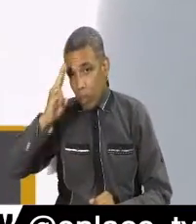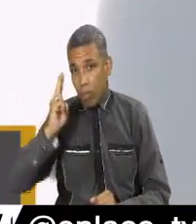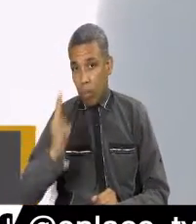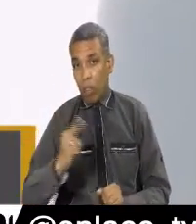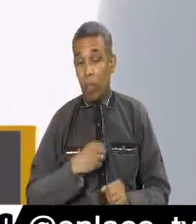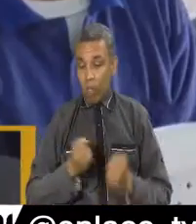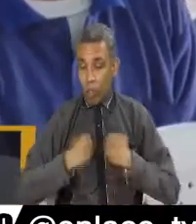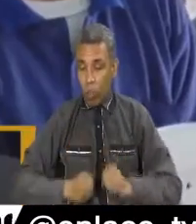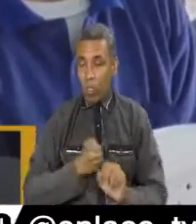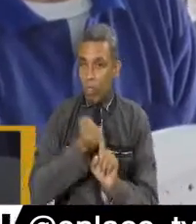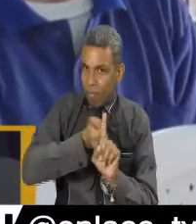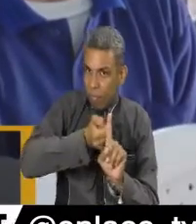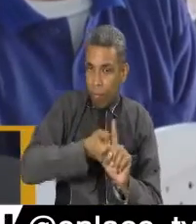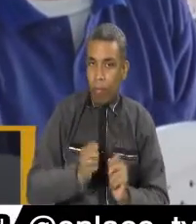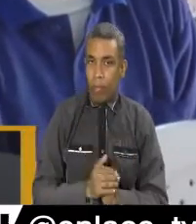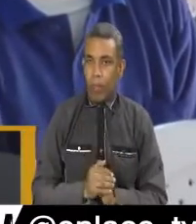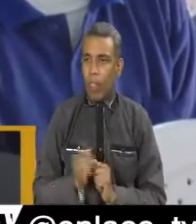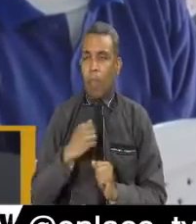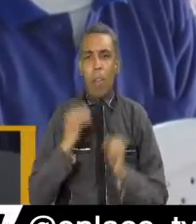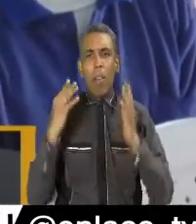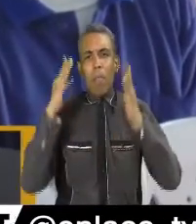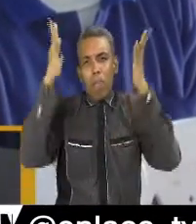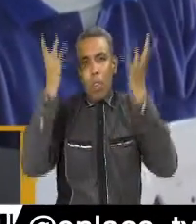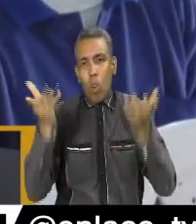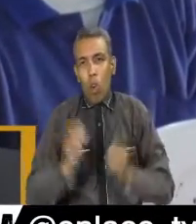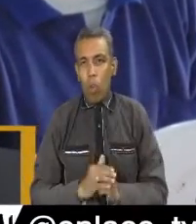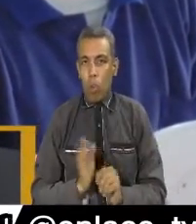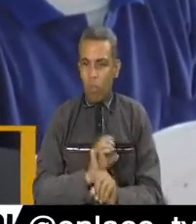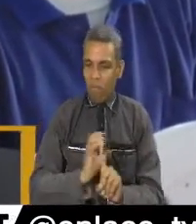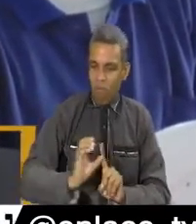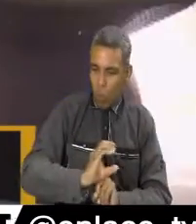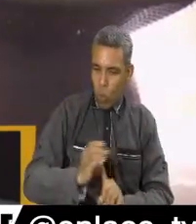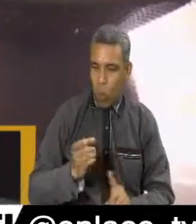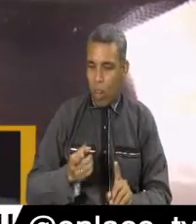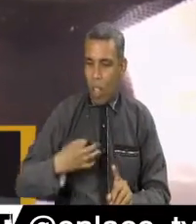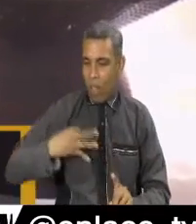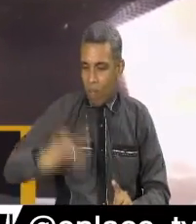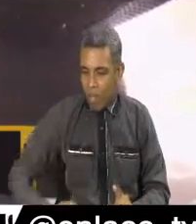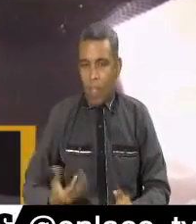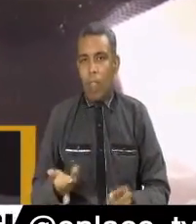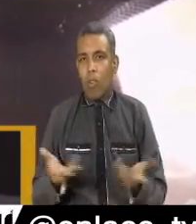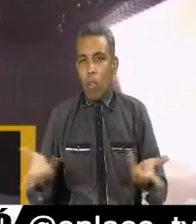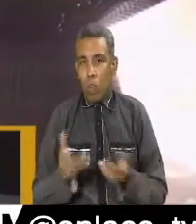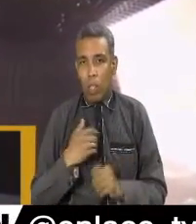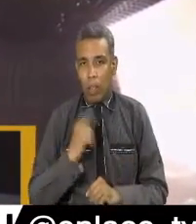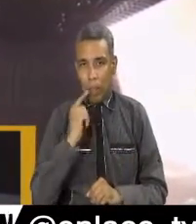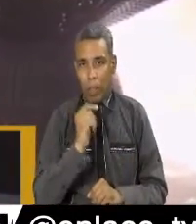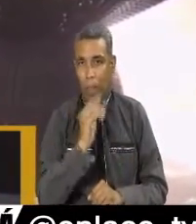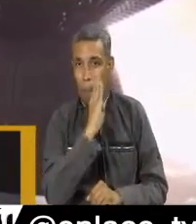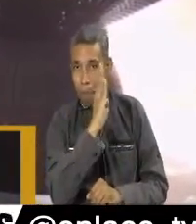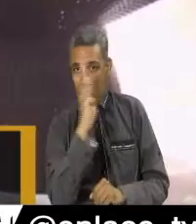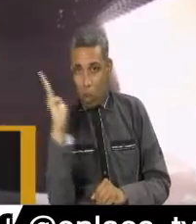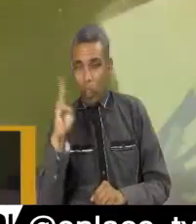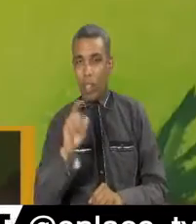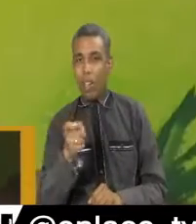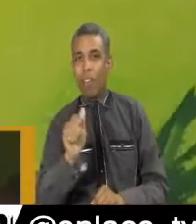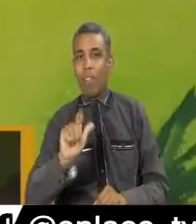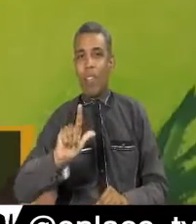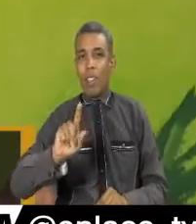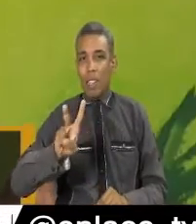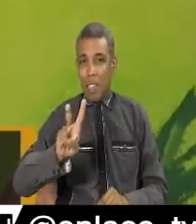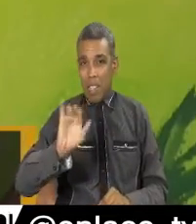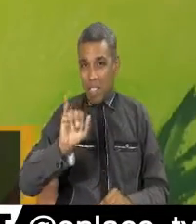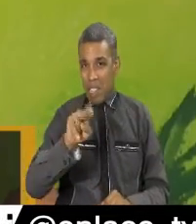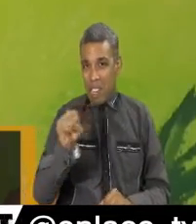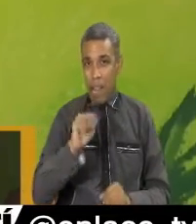ocasión de esta especial fecha, ha previsto una programación artística y cultural a cumplirse en el auditorio de la Biblioteca Alejandro Galvis Galvis. La celebración en